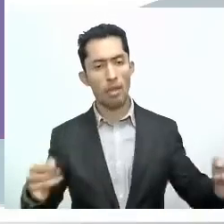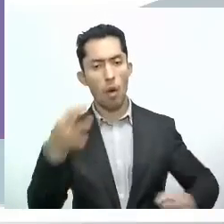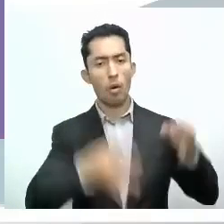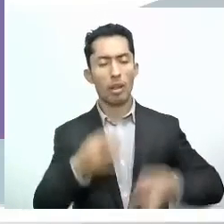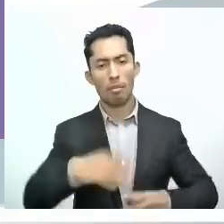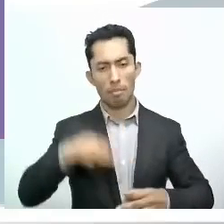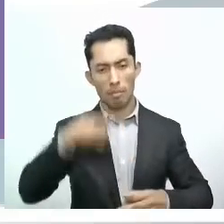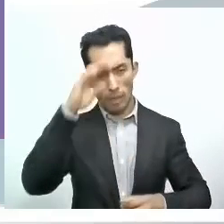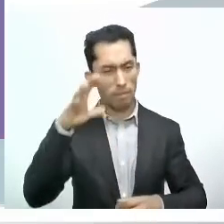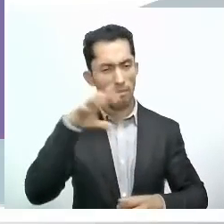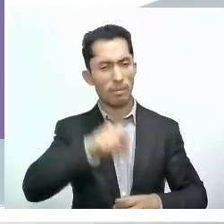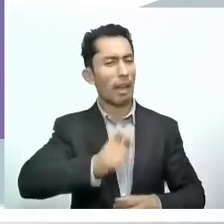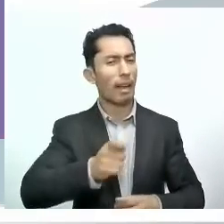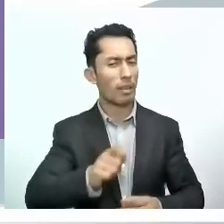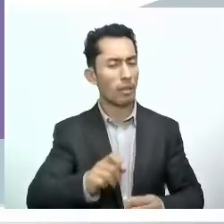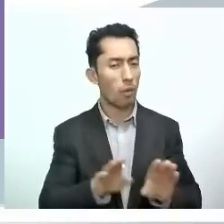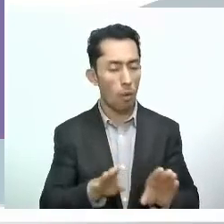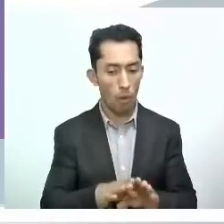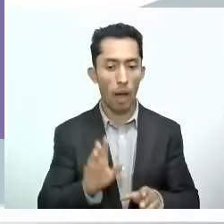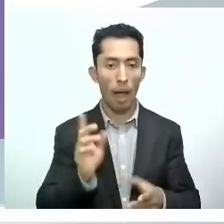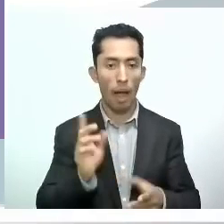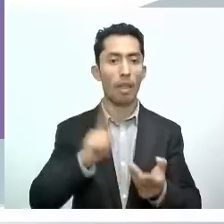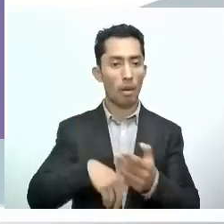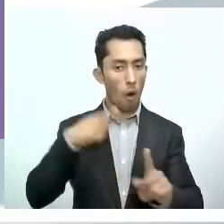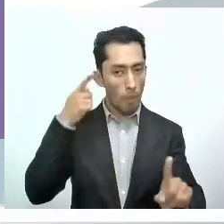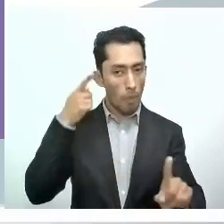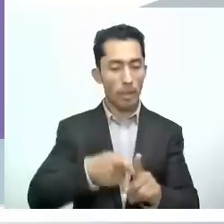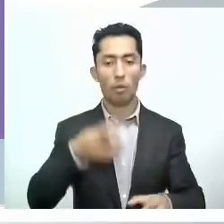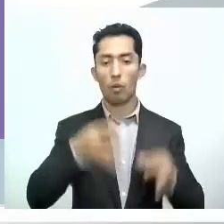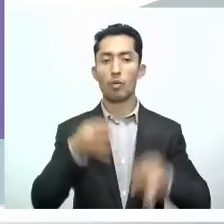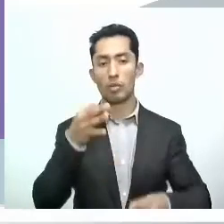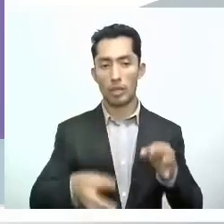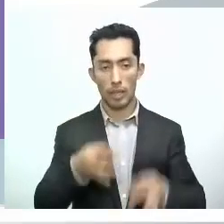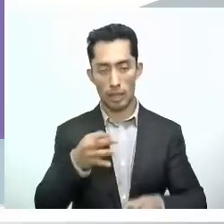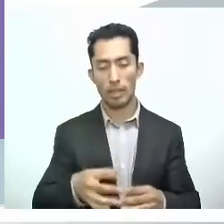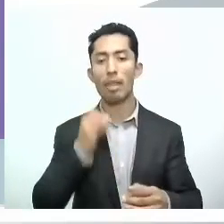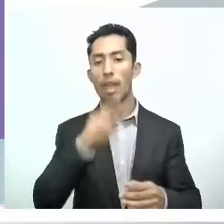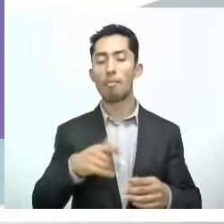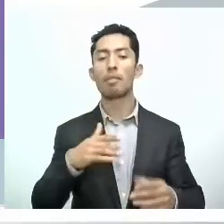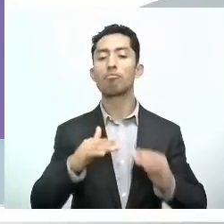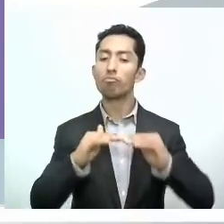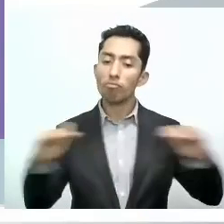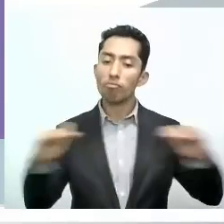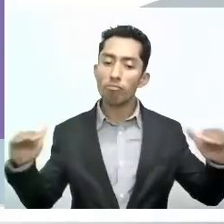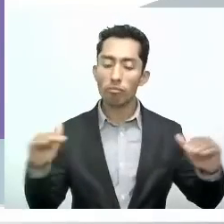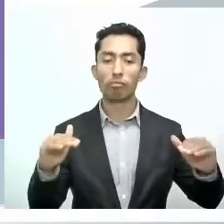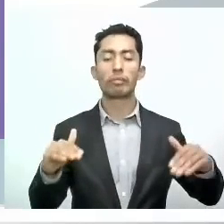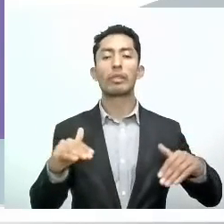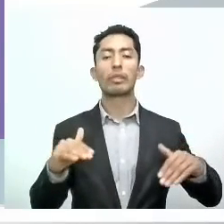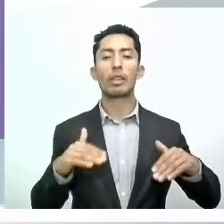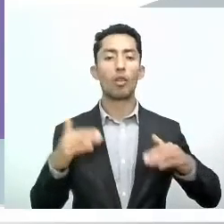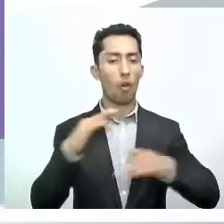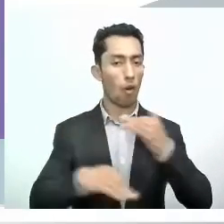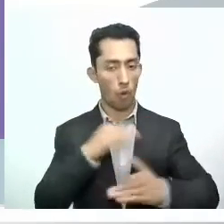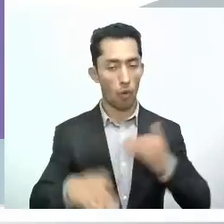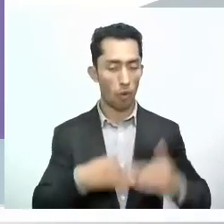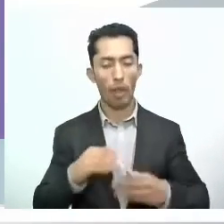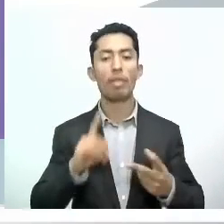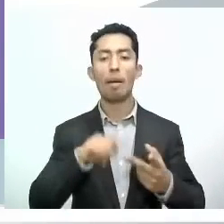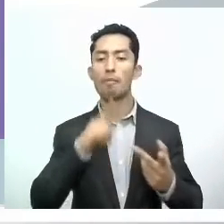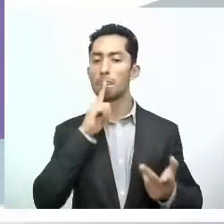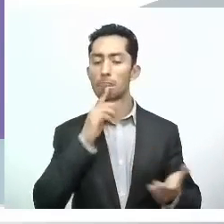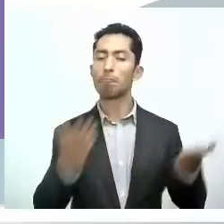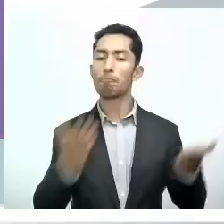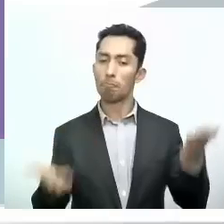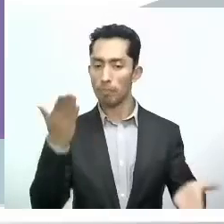cómo pensamos la objetividad, cómo pensamos la imparcialidad, cómo pensamos la neutralidad del